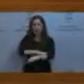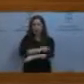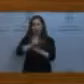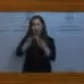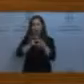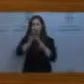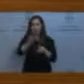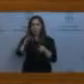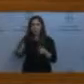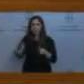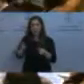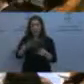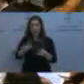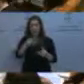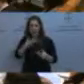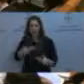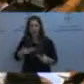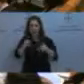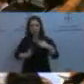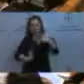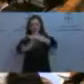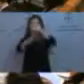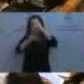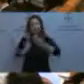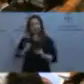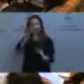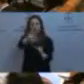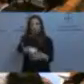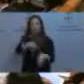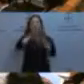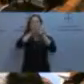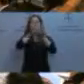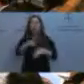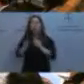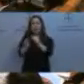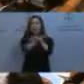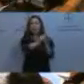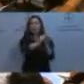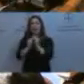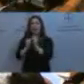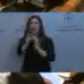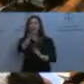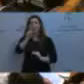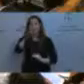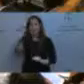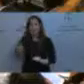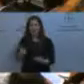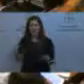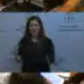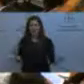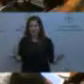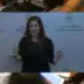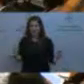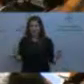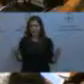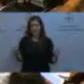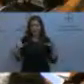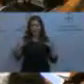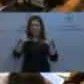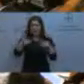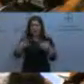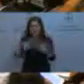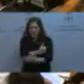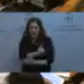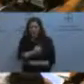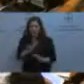Popular el que le ha puesto freno. Y al cabo votado a favor y por unanimidad Izquierda Unida, Izquierda Republicana, todo el Congreso en el año 2011.